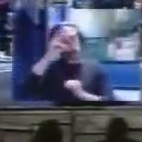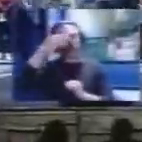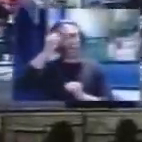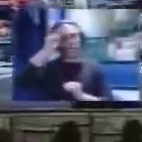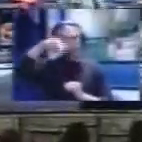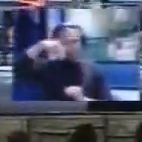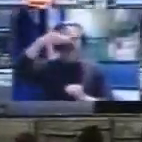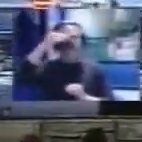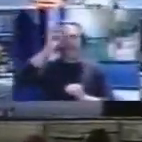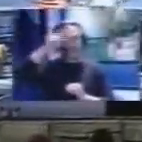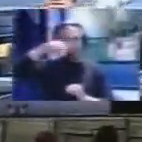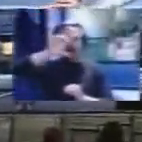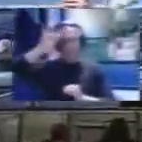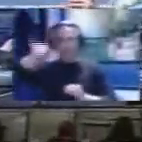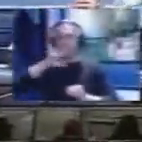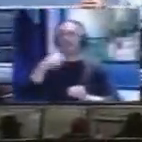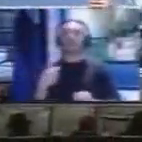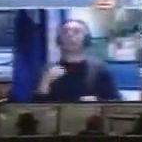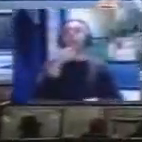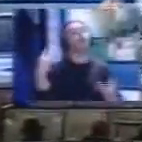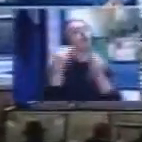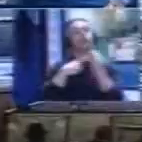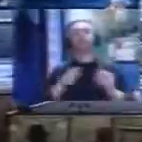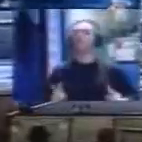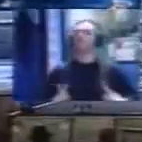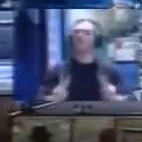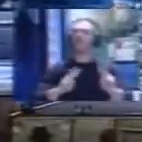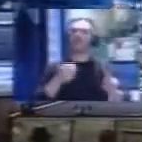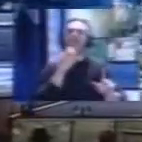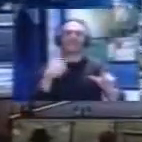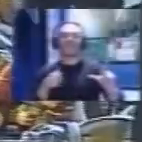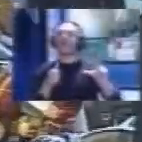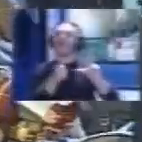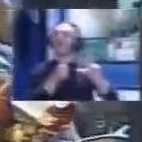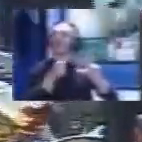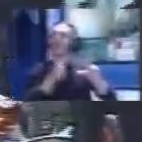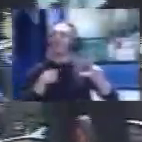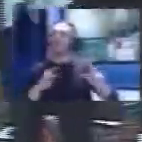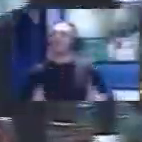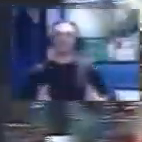Contigo vibro cuando le doy al botoncito.